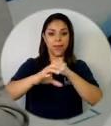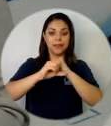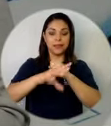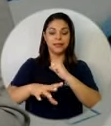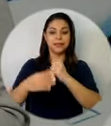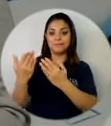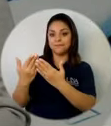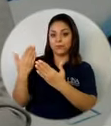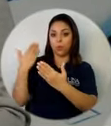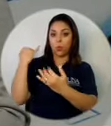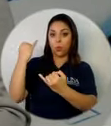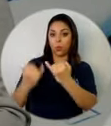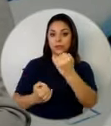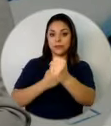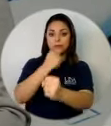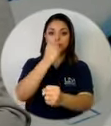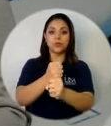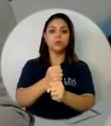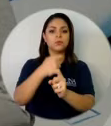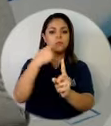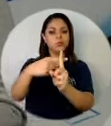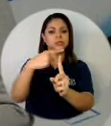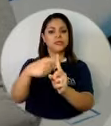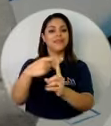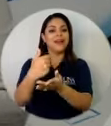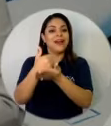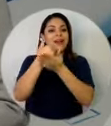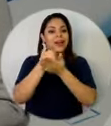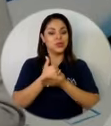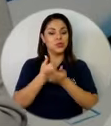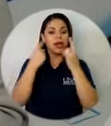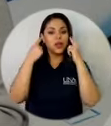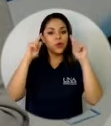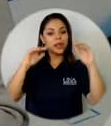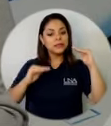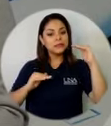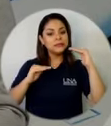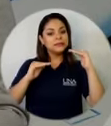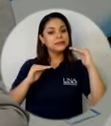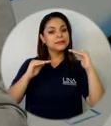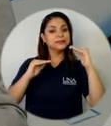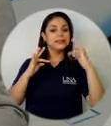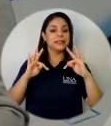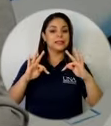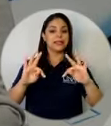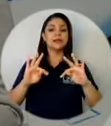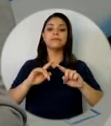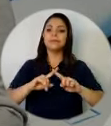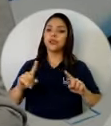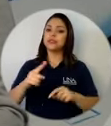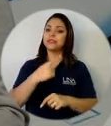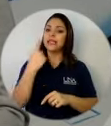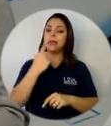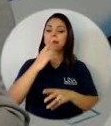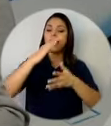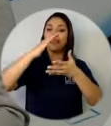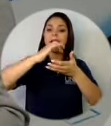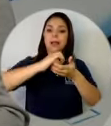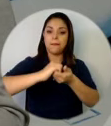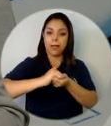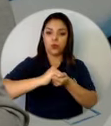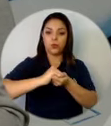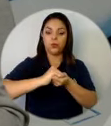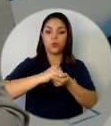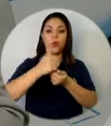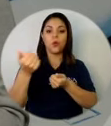han generado en los últimos años son positivas, ¿verdad? Y nos ayuda a ir cerrando, ¿verdad? Pero yo sí creo que también tenemos que ir de la mano